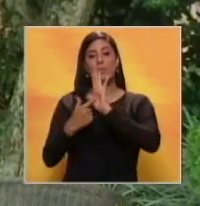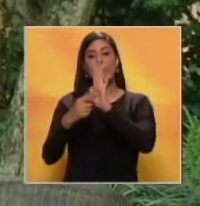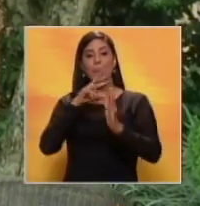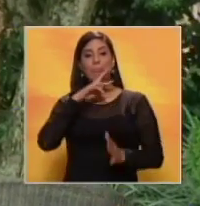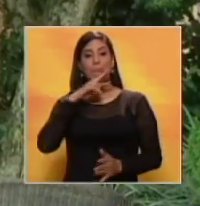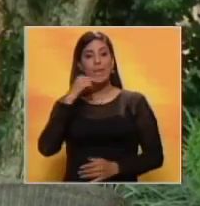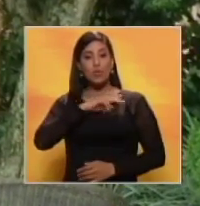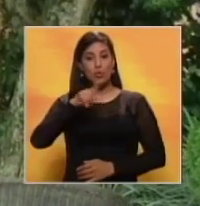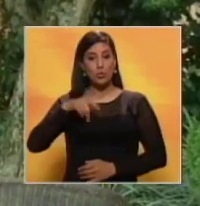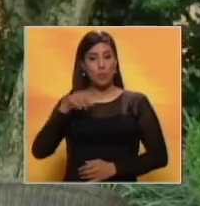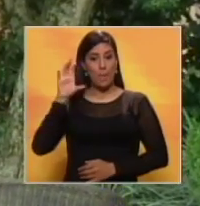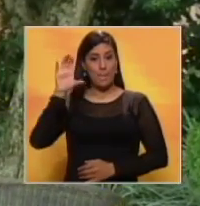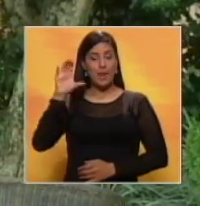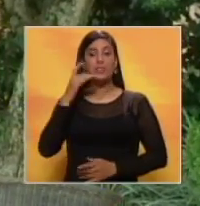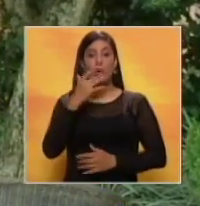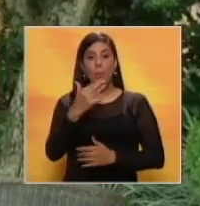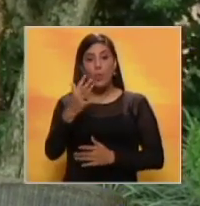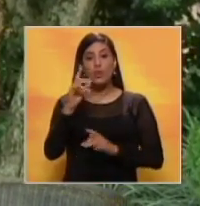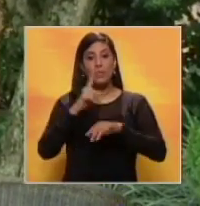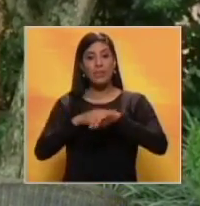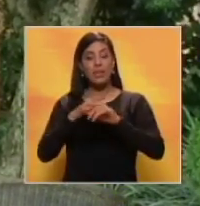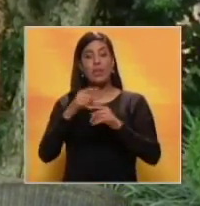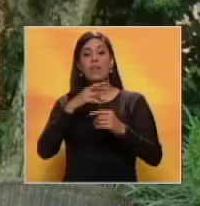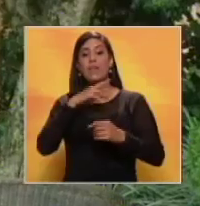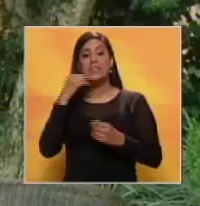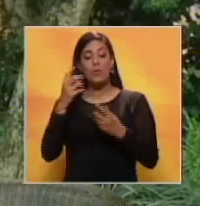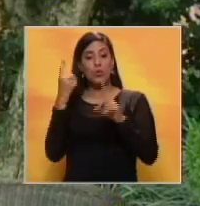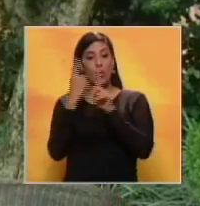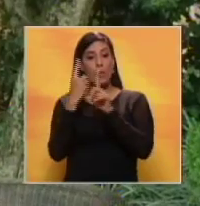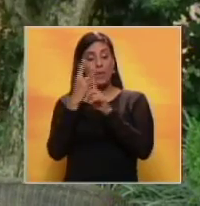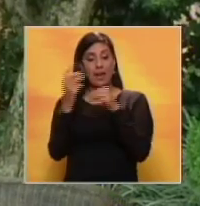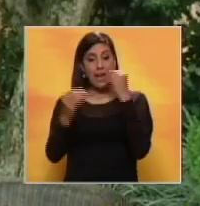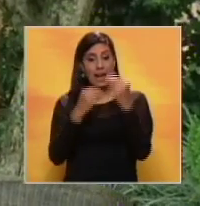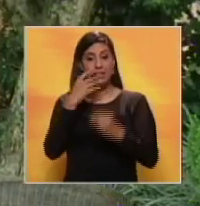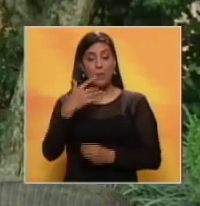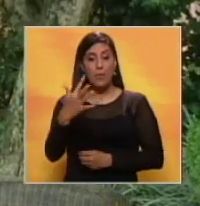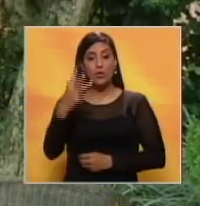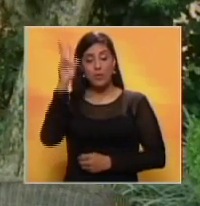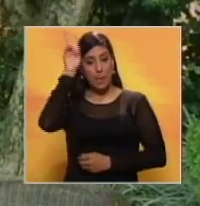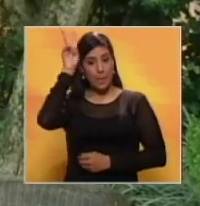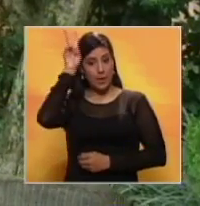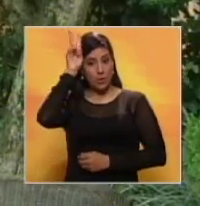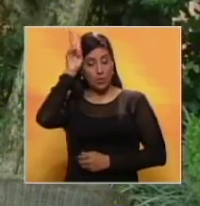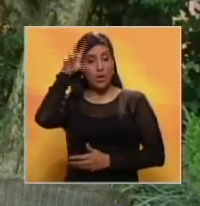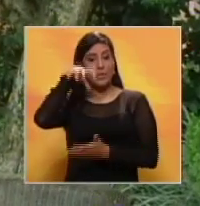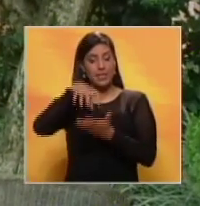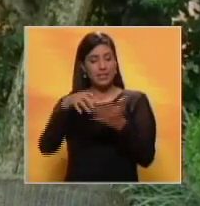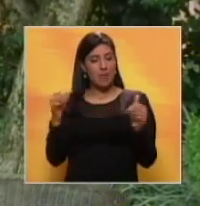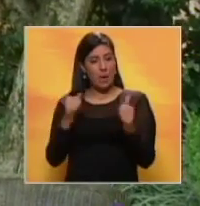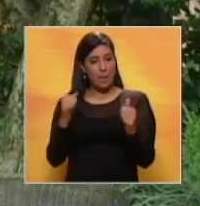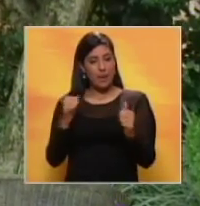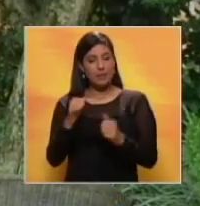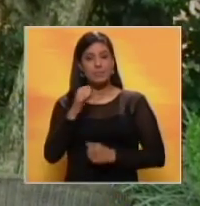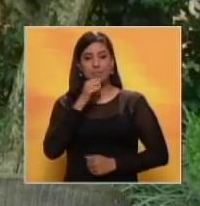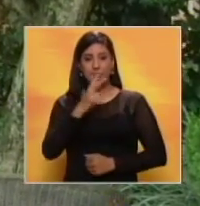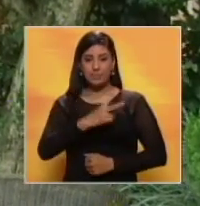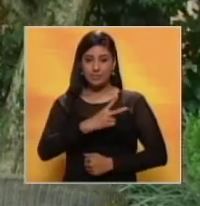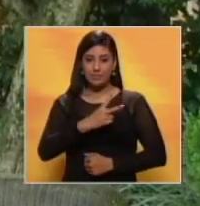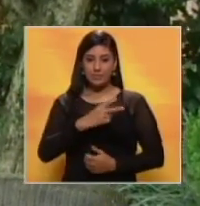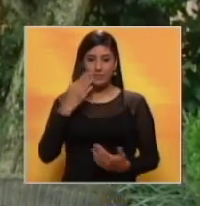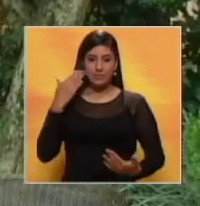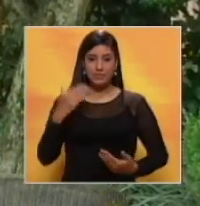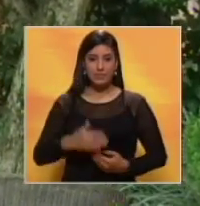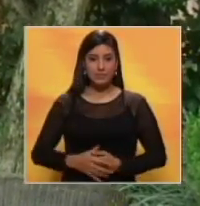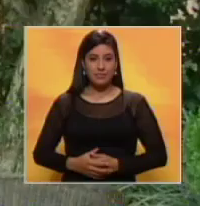los sabores de nuestro país en la próxima fase de este prestigioso concurso que se celebrará en Perú. Desde el Estado de Mérida, Gabriela Gutiérrez,